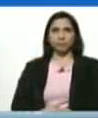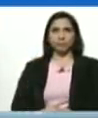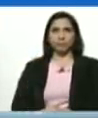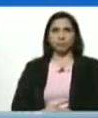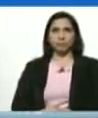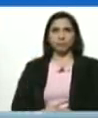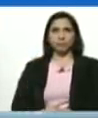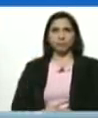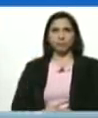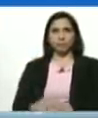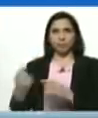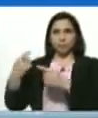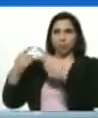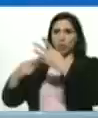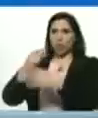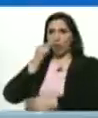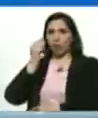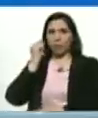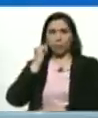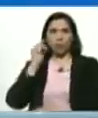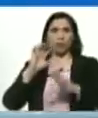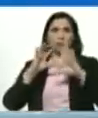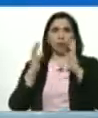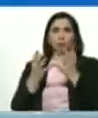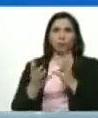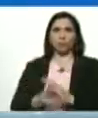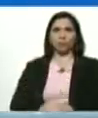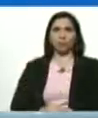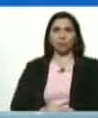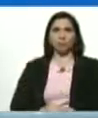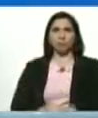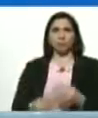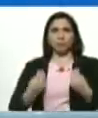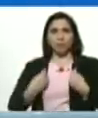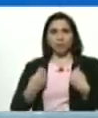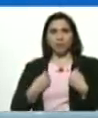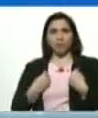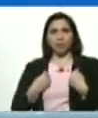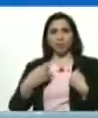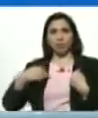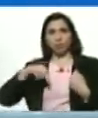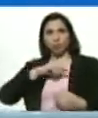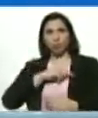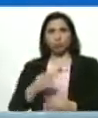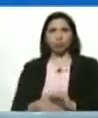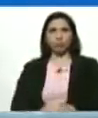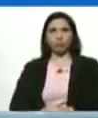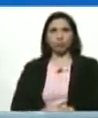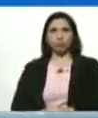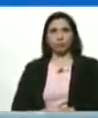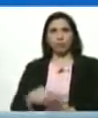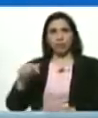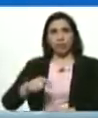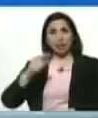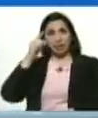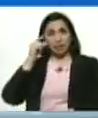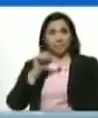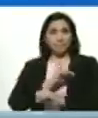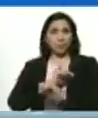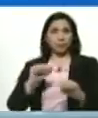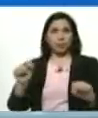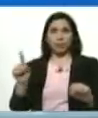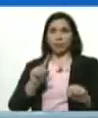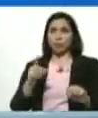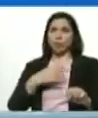aquellos hombres y mujeres del mundo que viven entre nosotros esto hubiera sido imposible si no